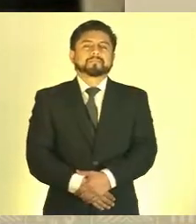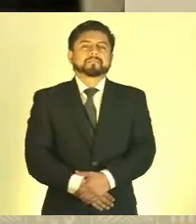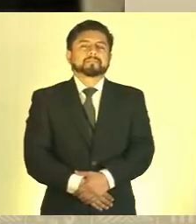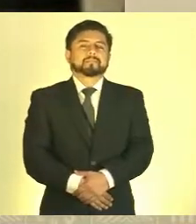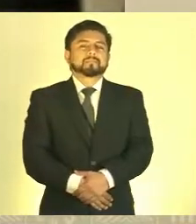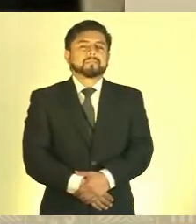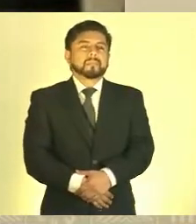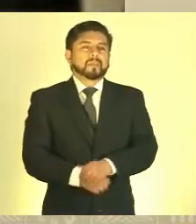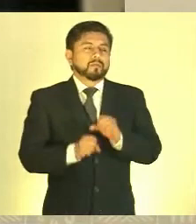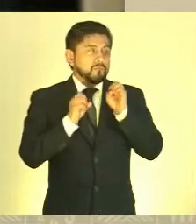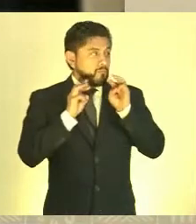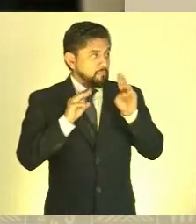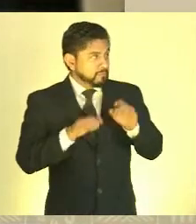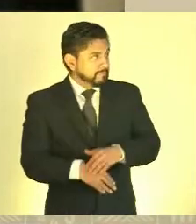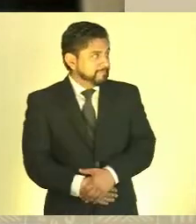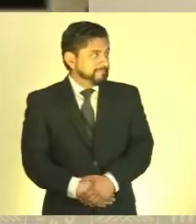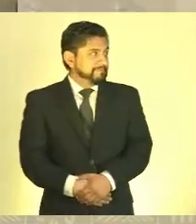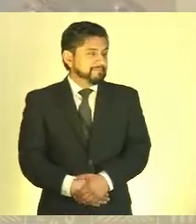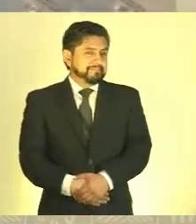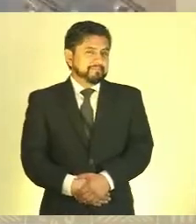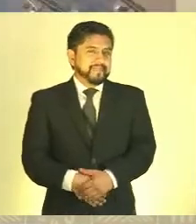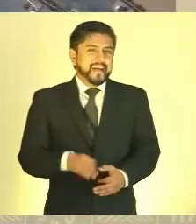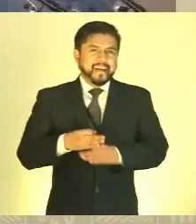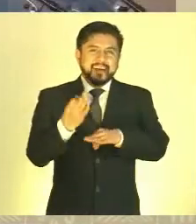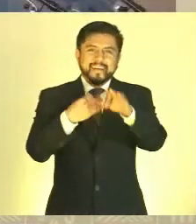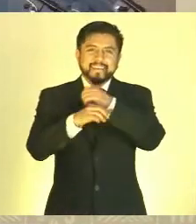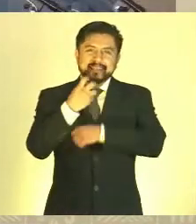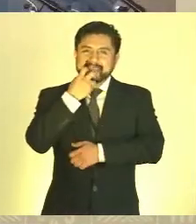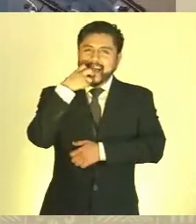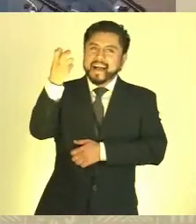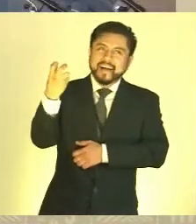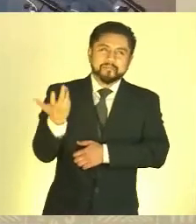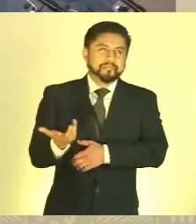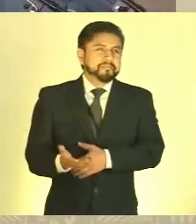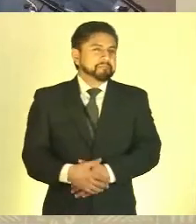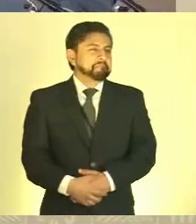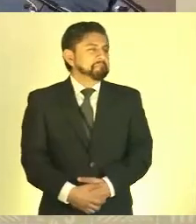¡Wow! Es el momento en el que uno...